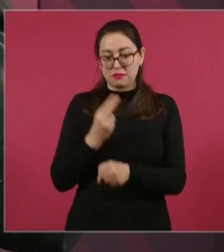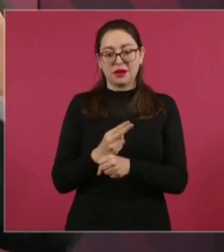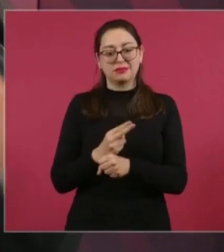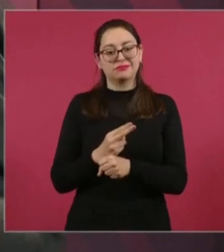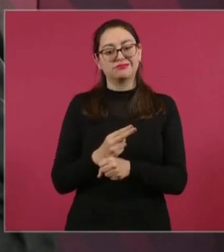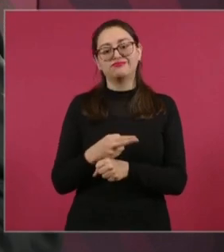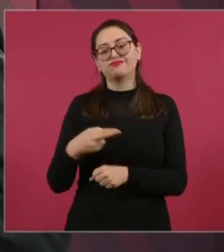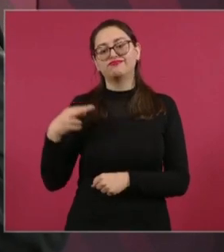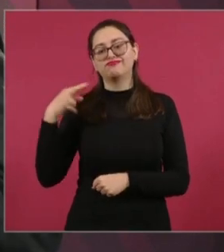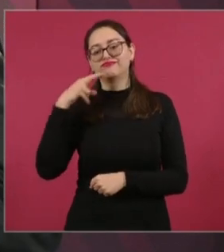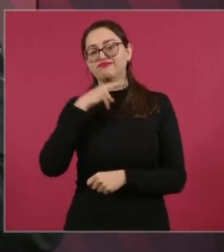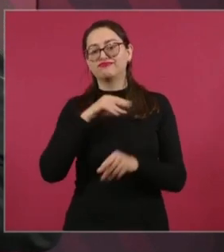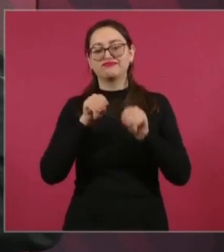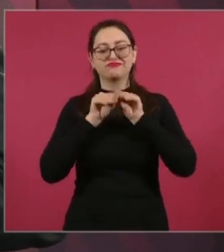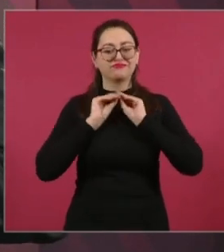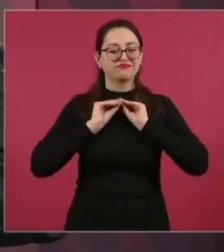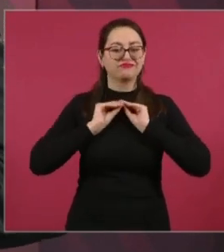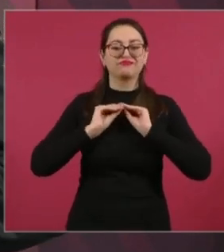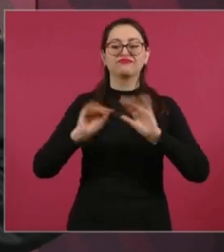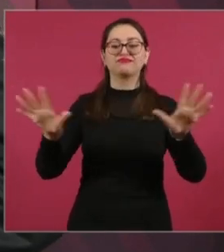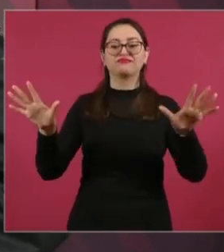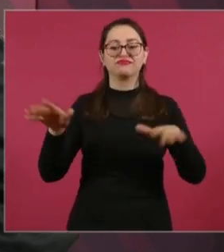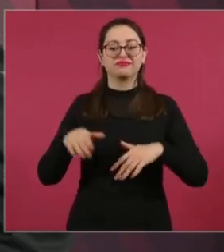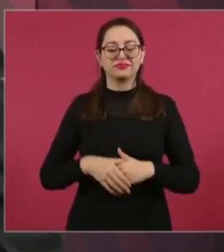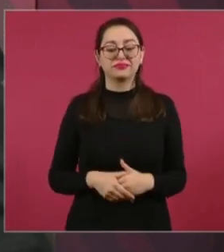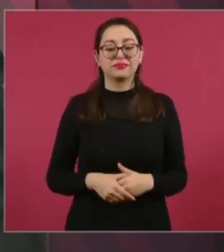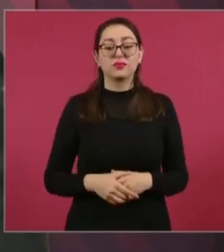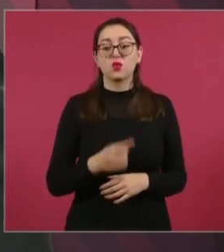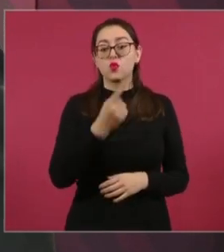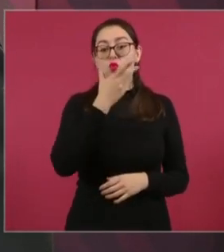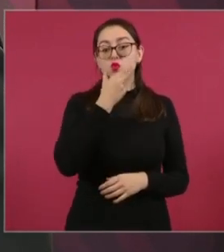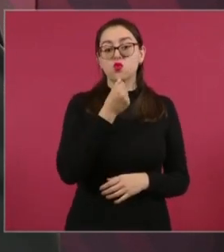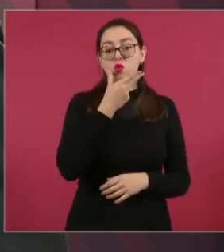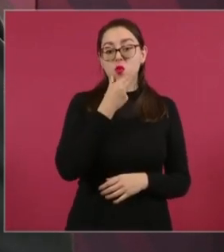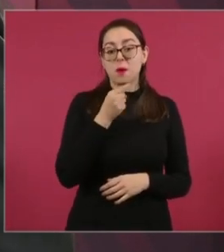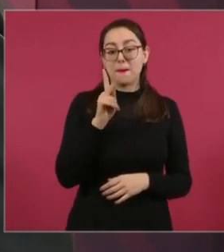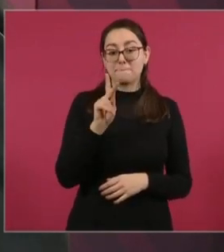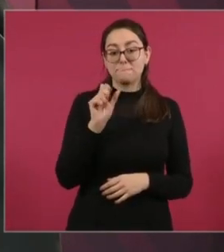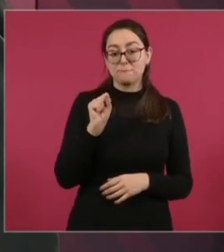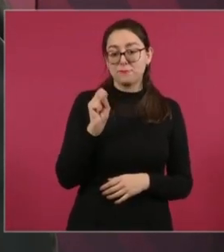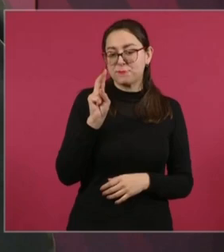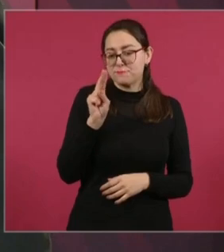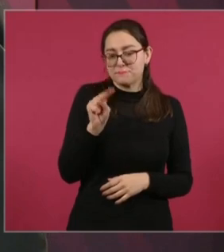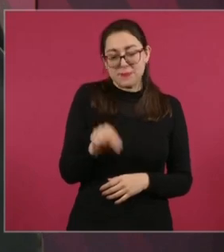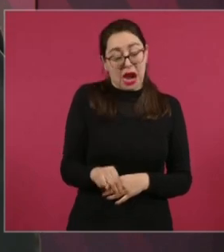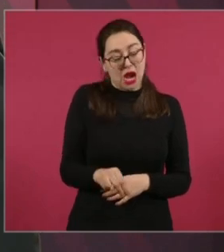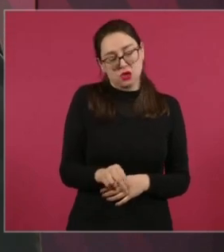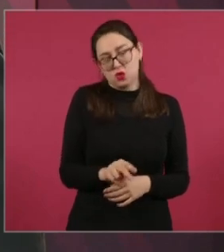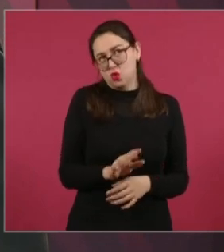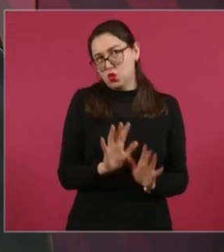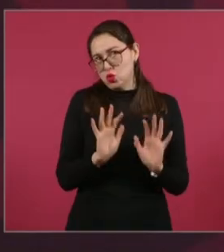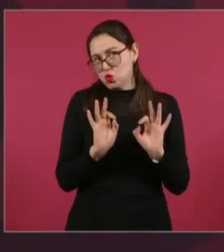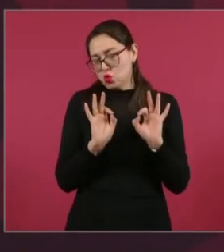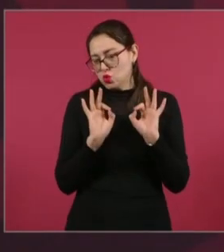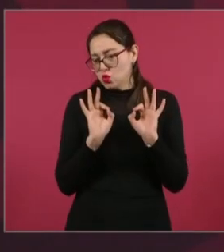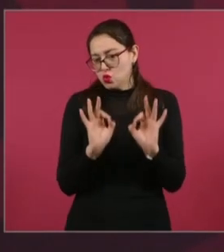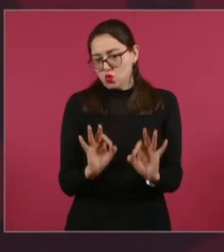entrevista a un panista que anda por ahí también, una finísima persona,